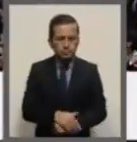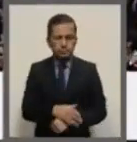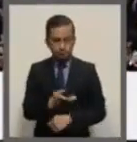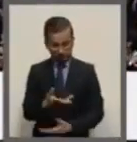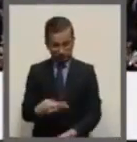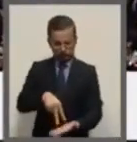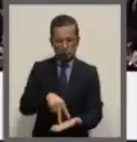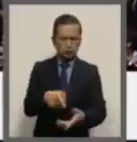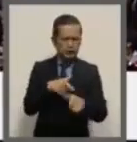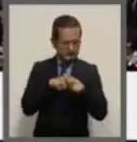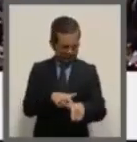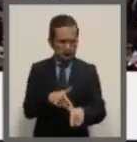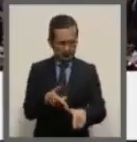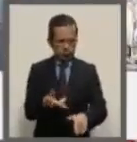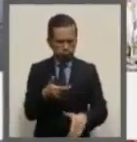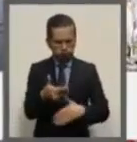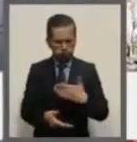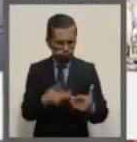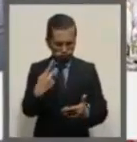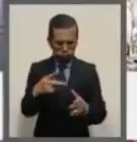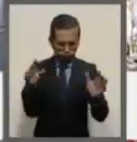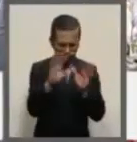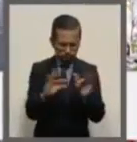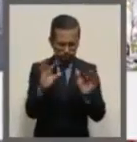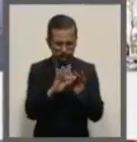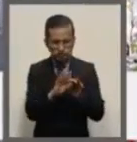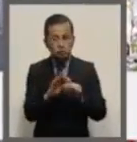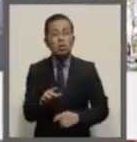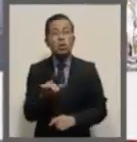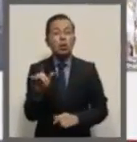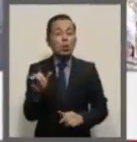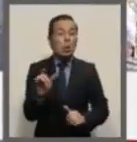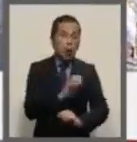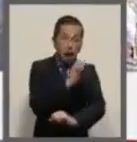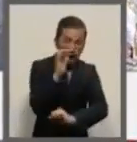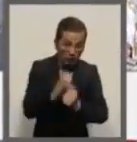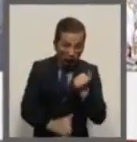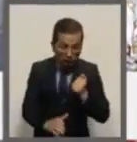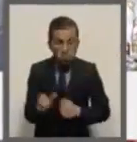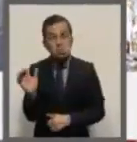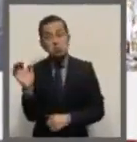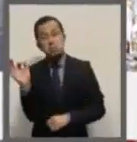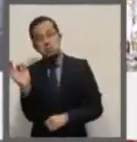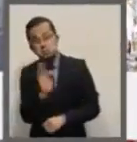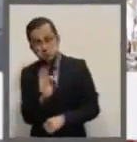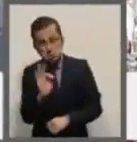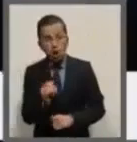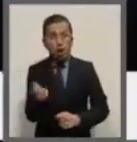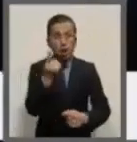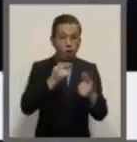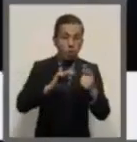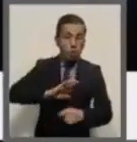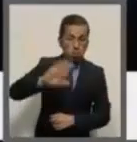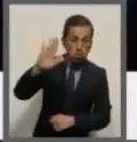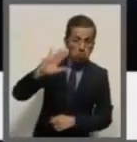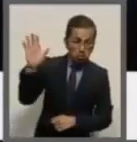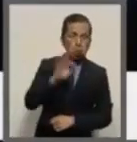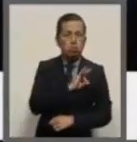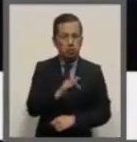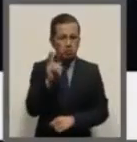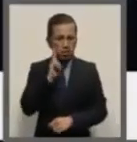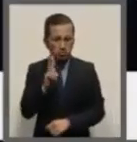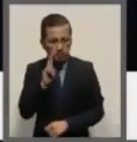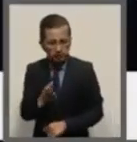su exposición de posicionamiento y ya al término, si hubiera alguna solicitud, la